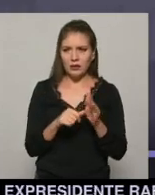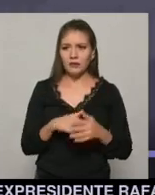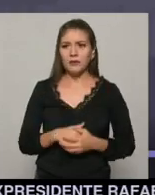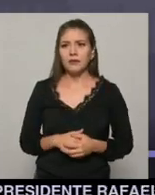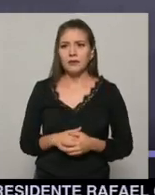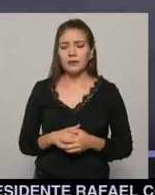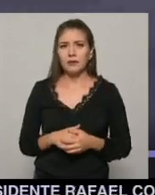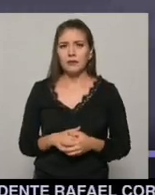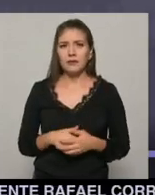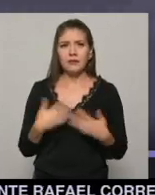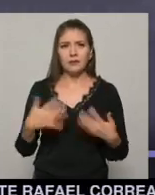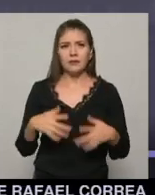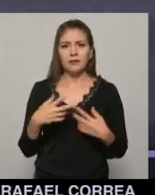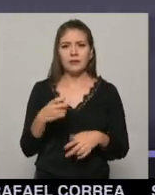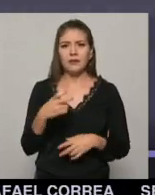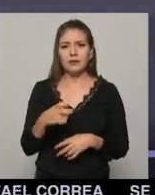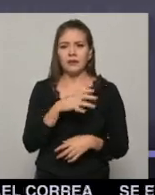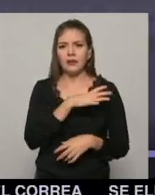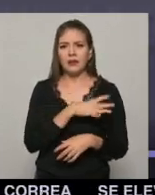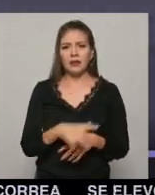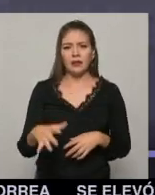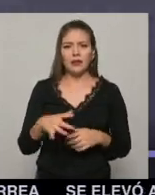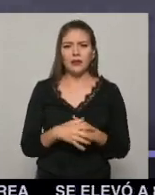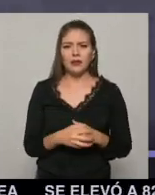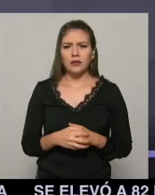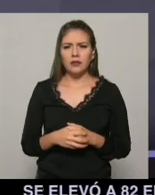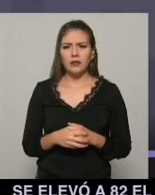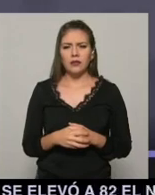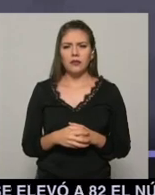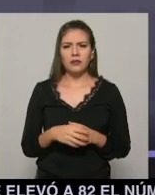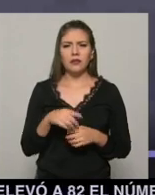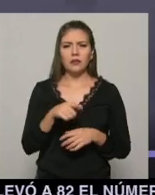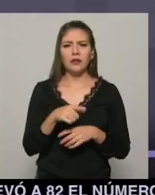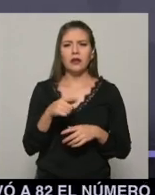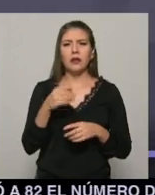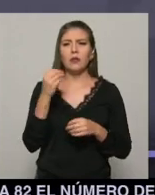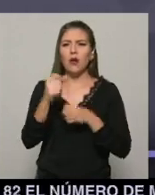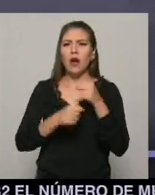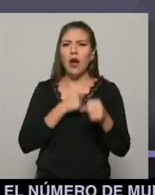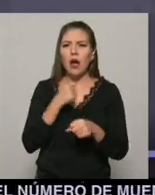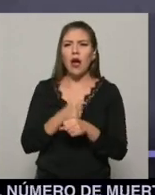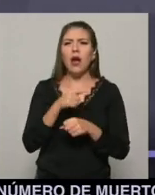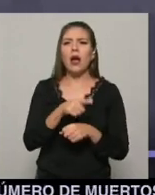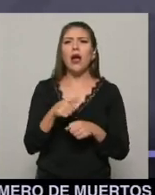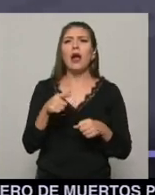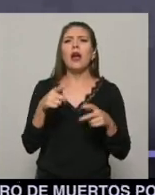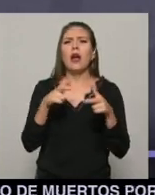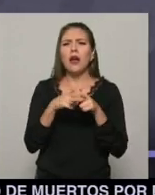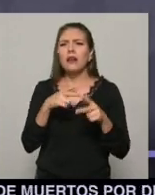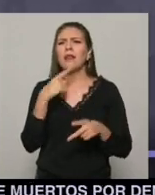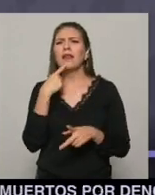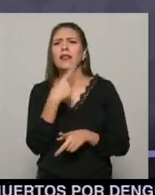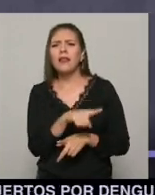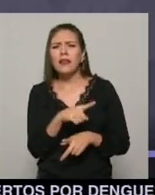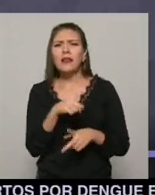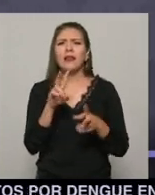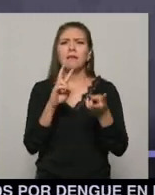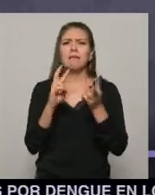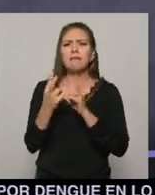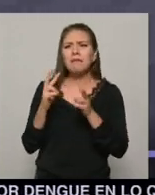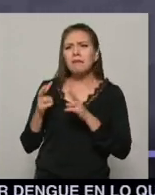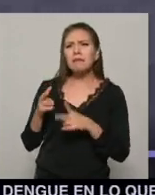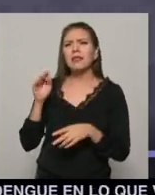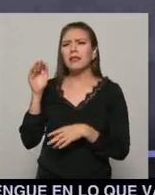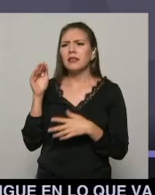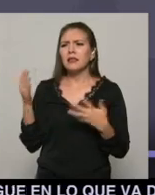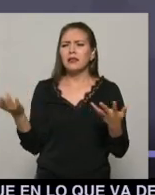es increíble. Durante años hemos peleado, hemos luchado, los ciudadanos hemos denunciado a vecinos, ¿no?,